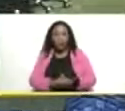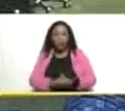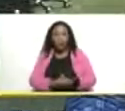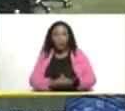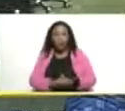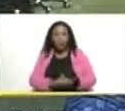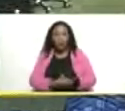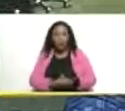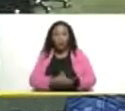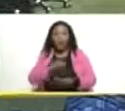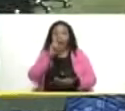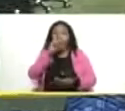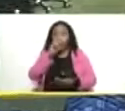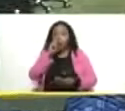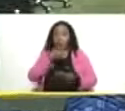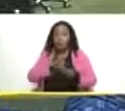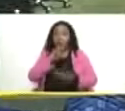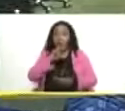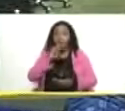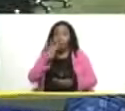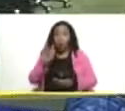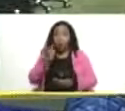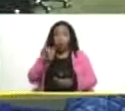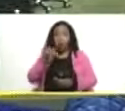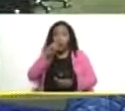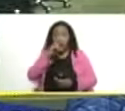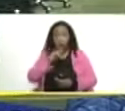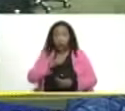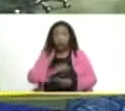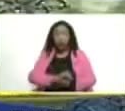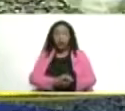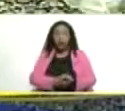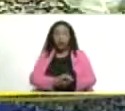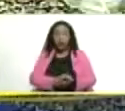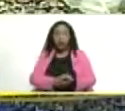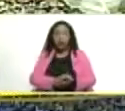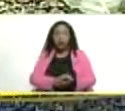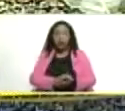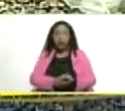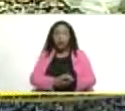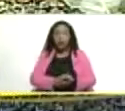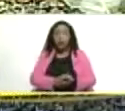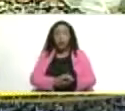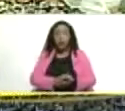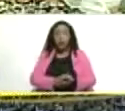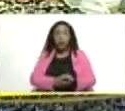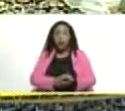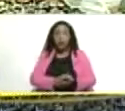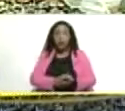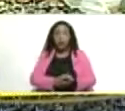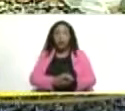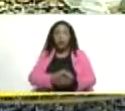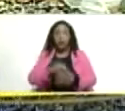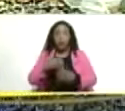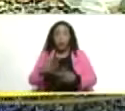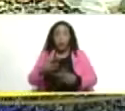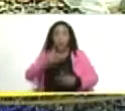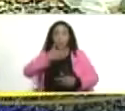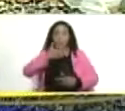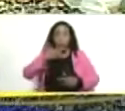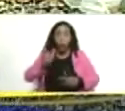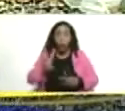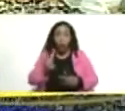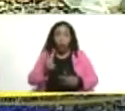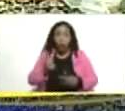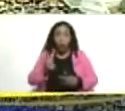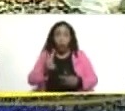Entonces el año 2024 tiene que ser el año para seguir perfeccionando, mejorando las redes, las